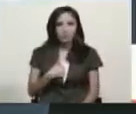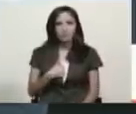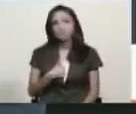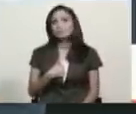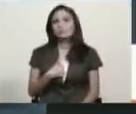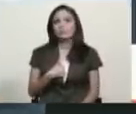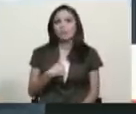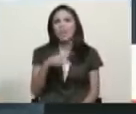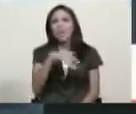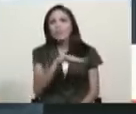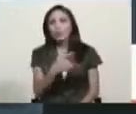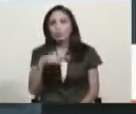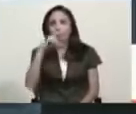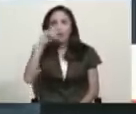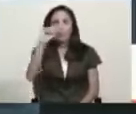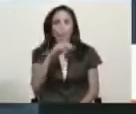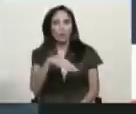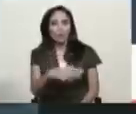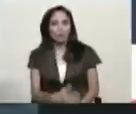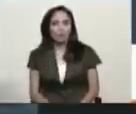¿De dónde viene Maduro?